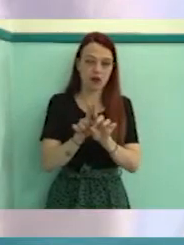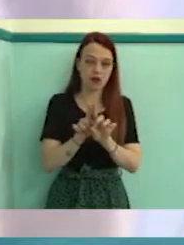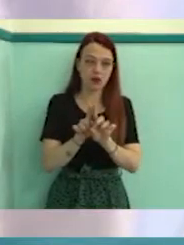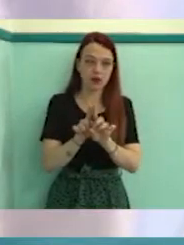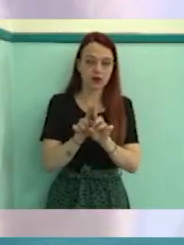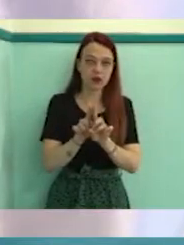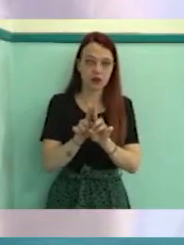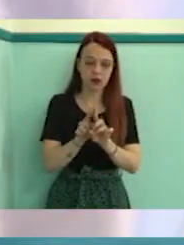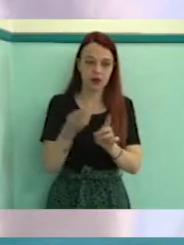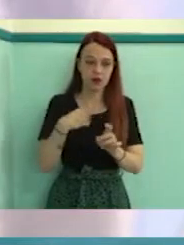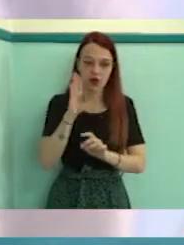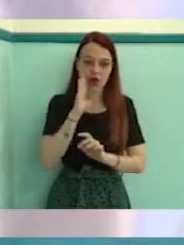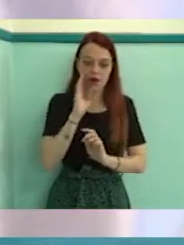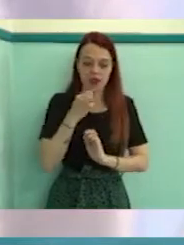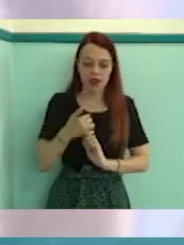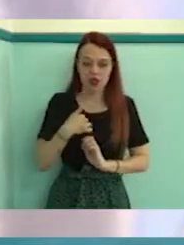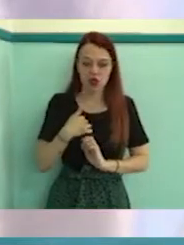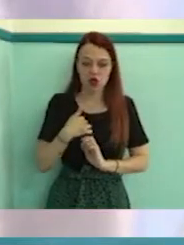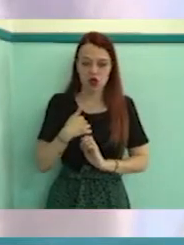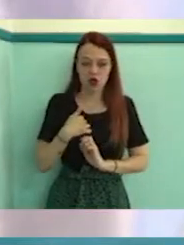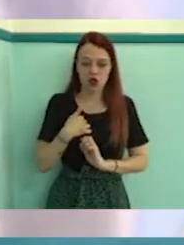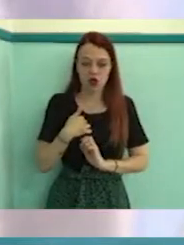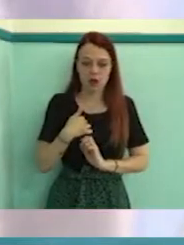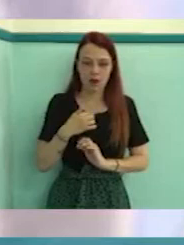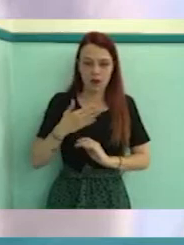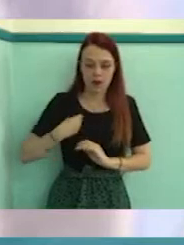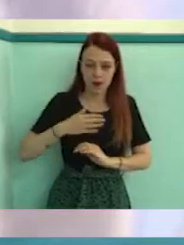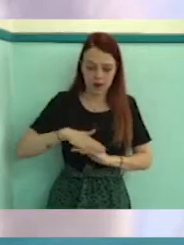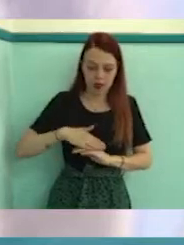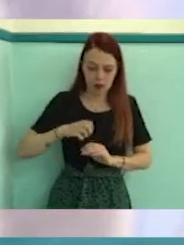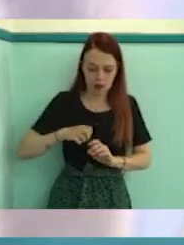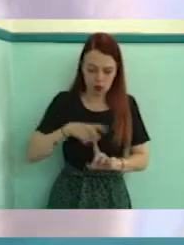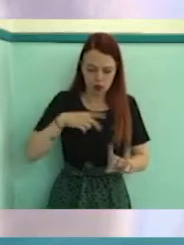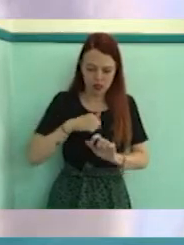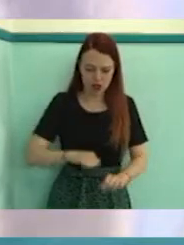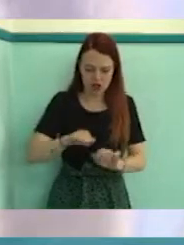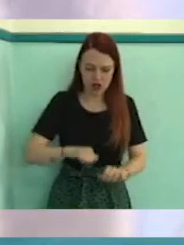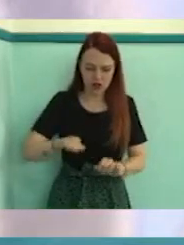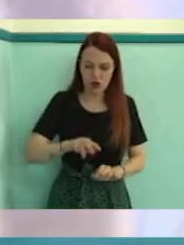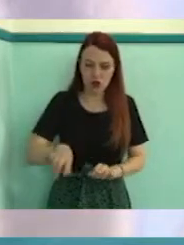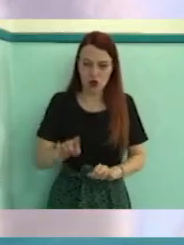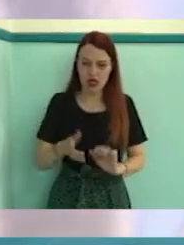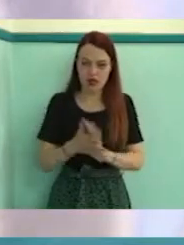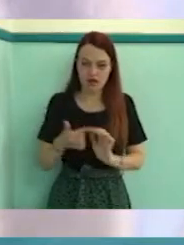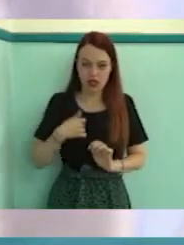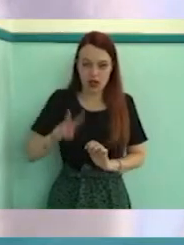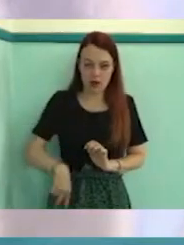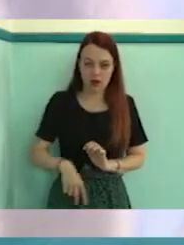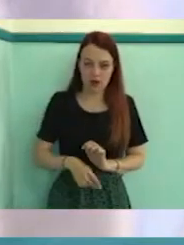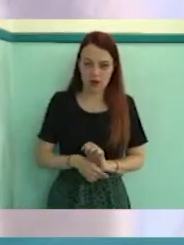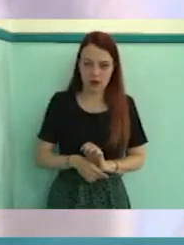decíamos que no es tanto como que yo defienda todo el rato mi postura sino que es es tanto un Es que yo soy esto Ahora sabes es que